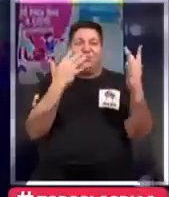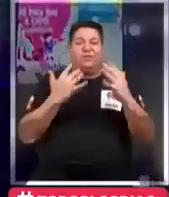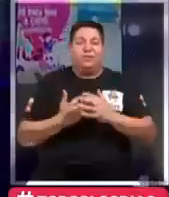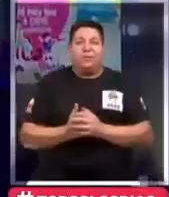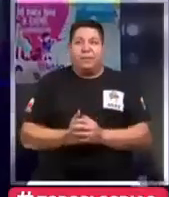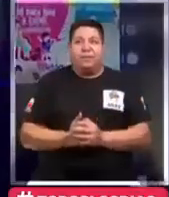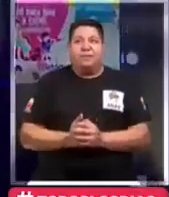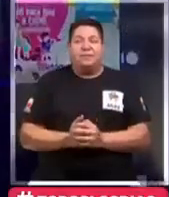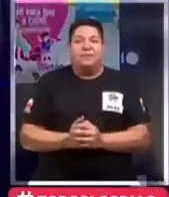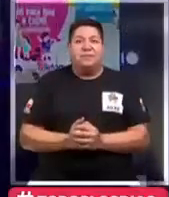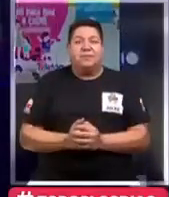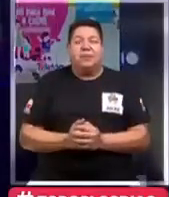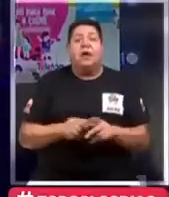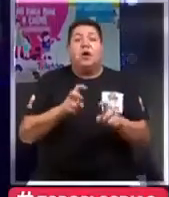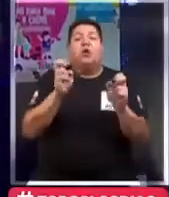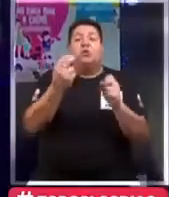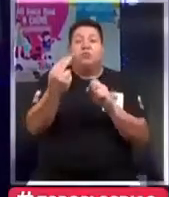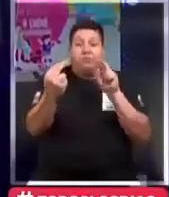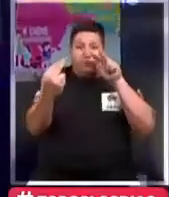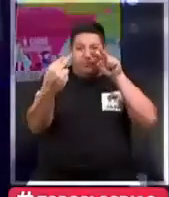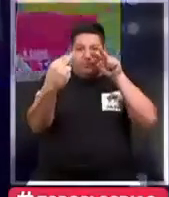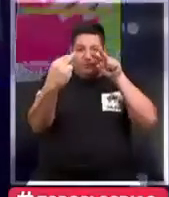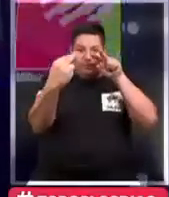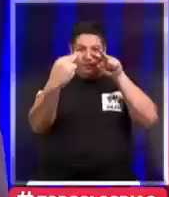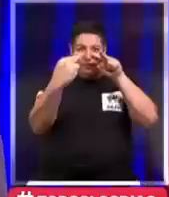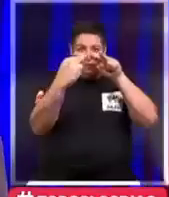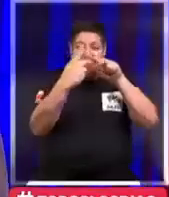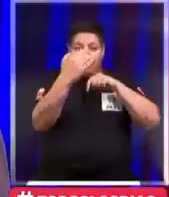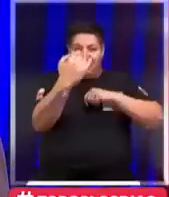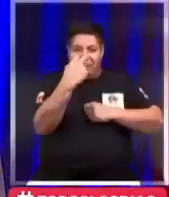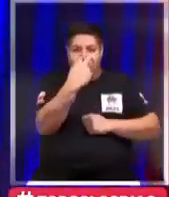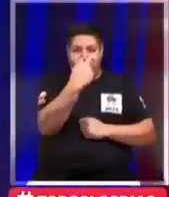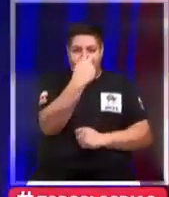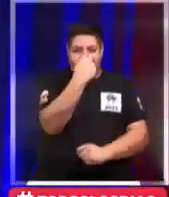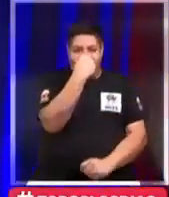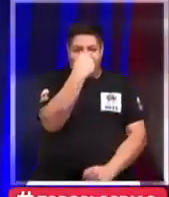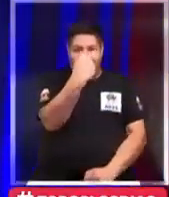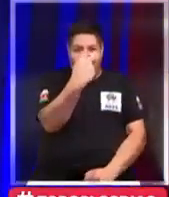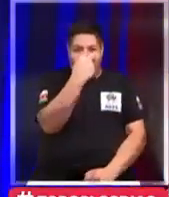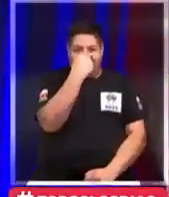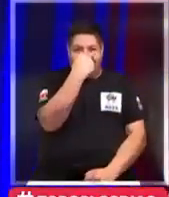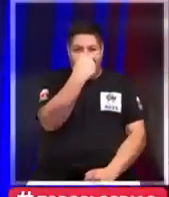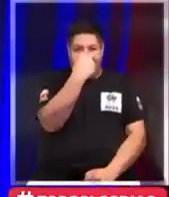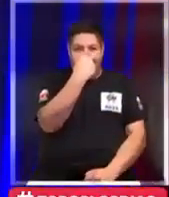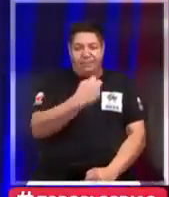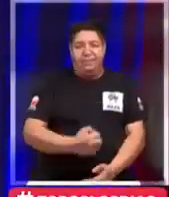Emilia, ahora quiero que me mires a los ojos. Ya.